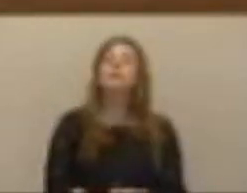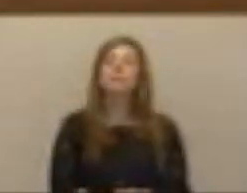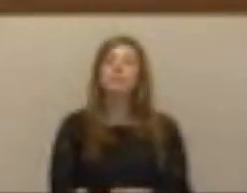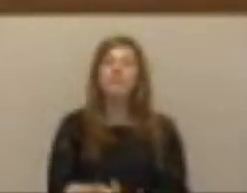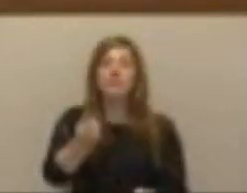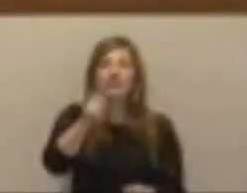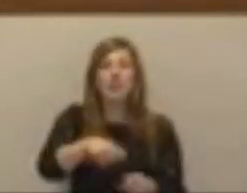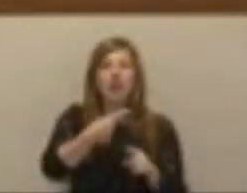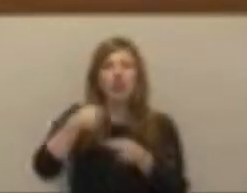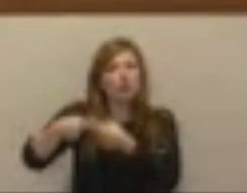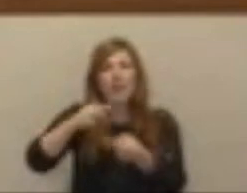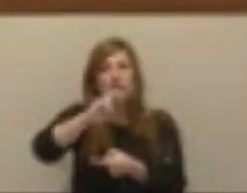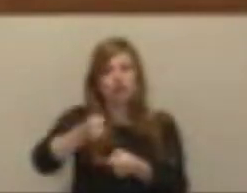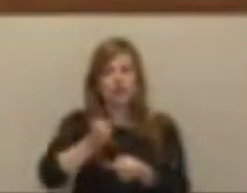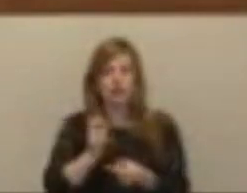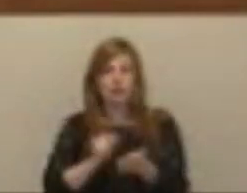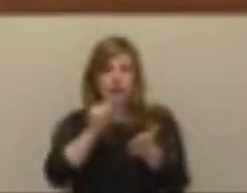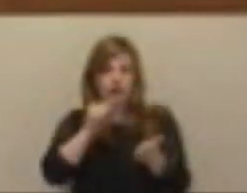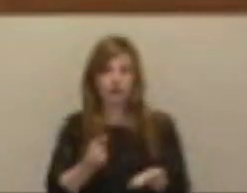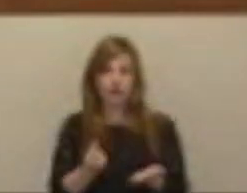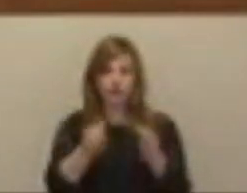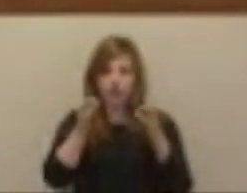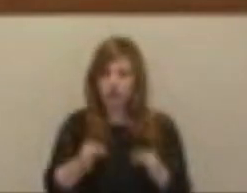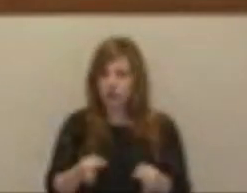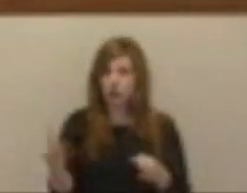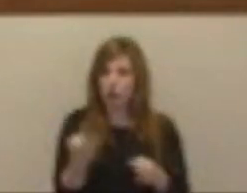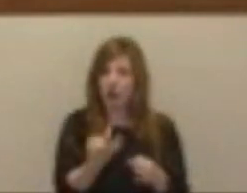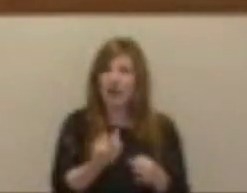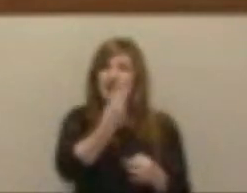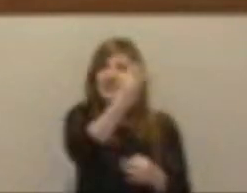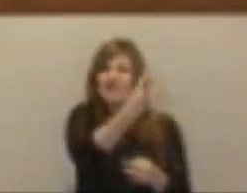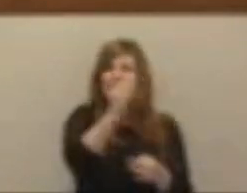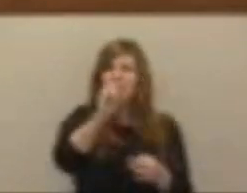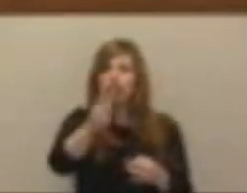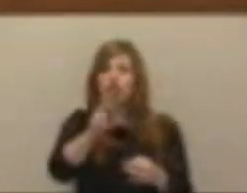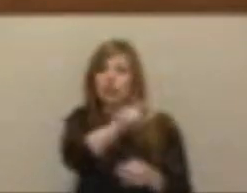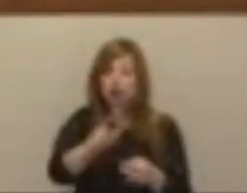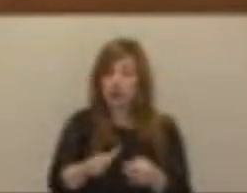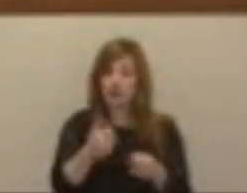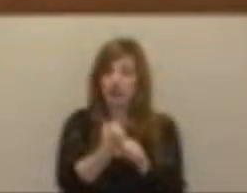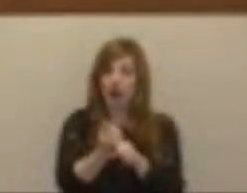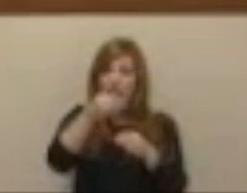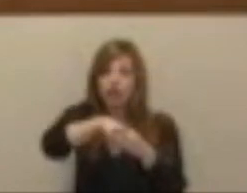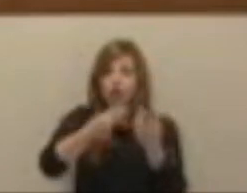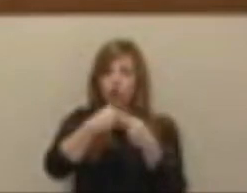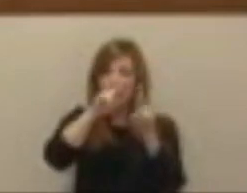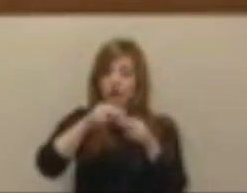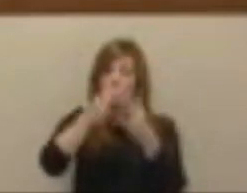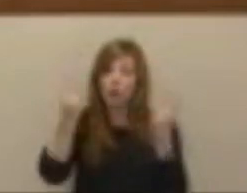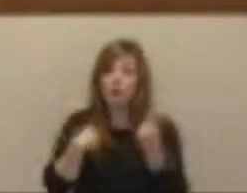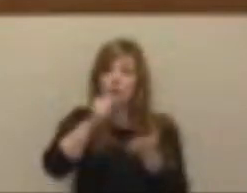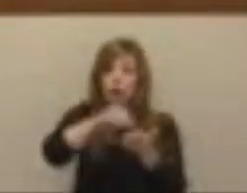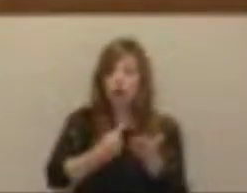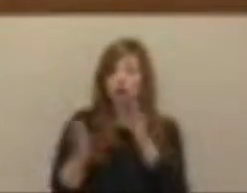También tuvo otras consecuencias inmediatas. De inmediato lo que hubo fue que 302 personas que trabajaban en los hospitales públicos con contratos temporales vieron cómo se fueron a